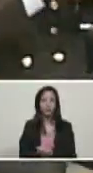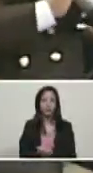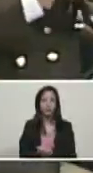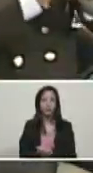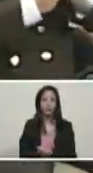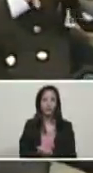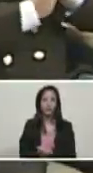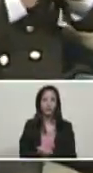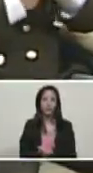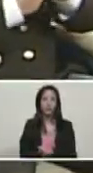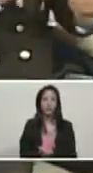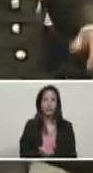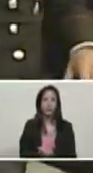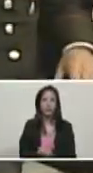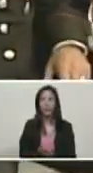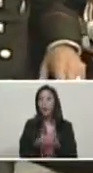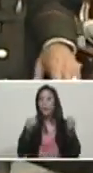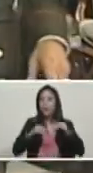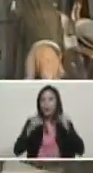Además,